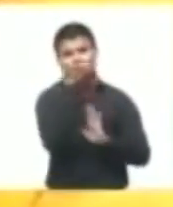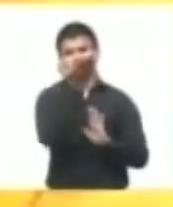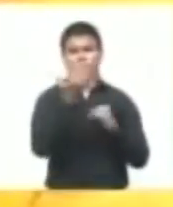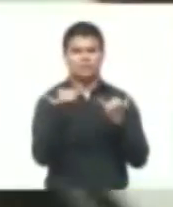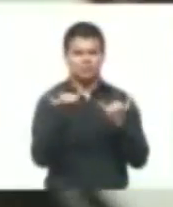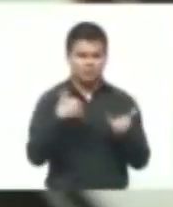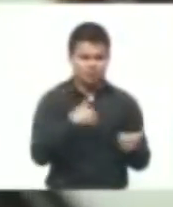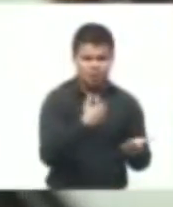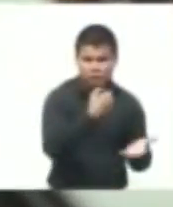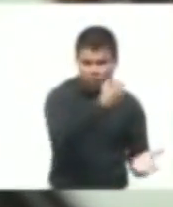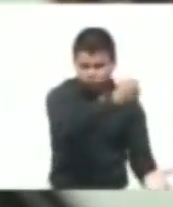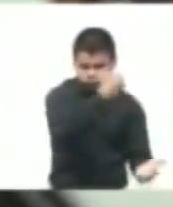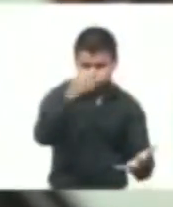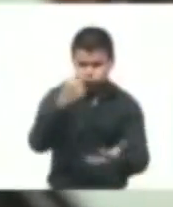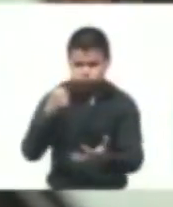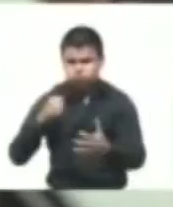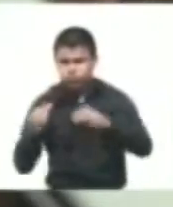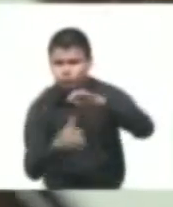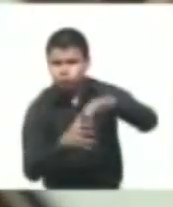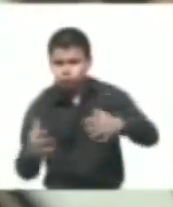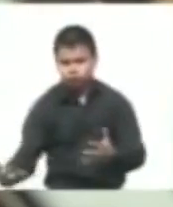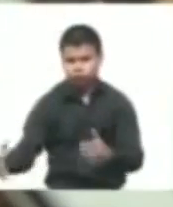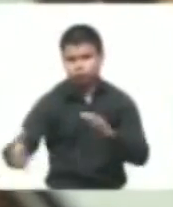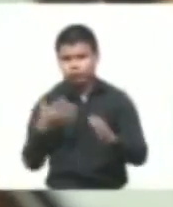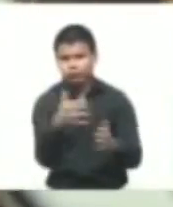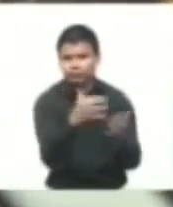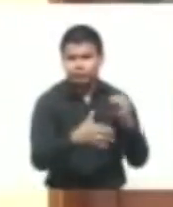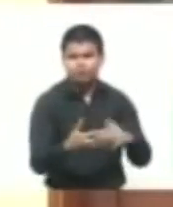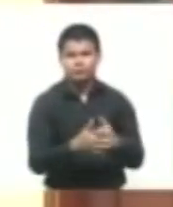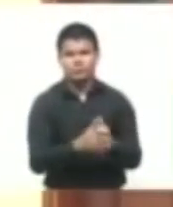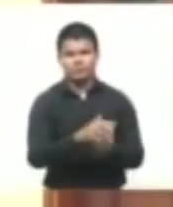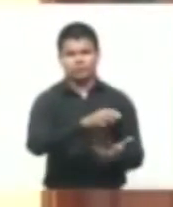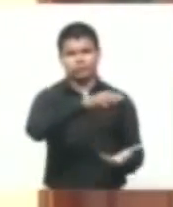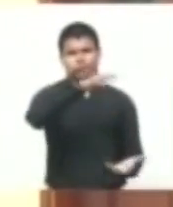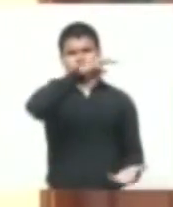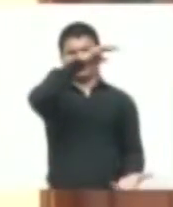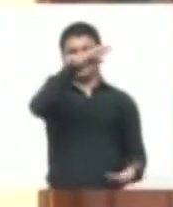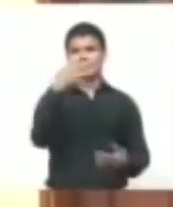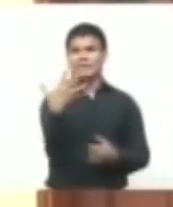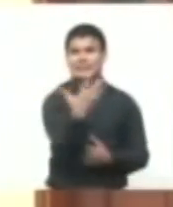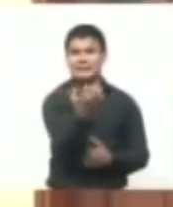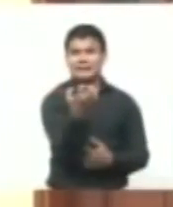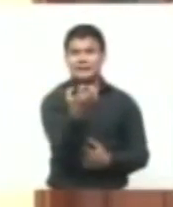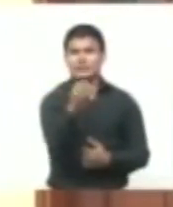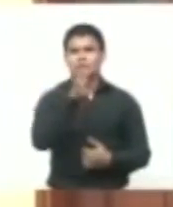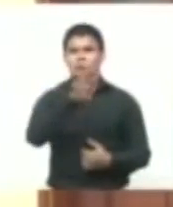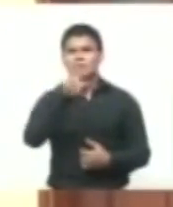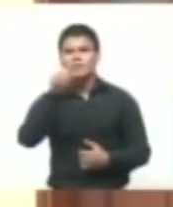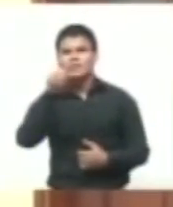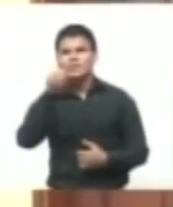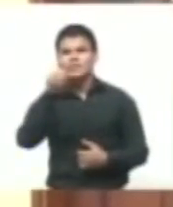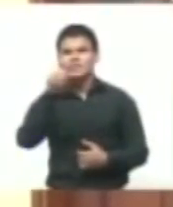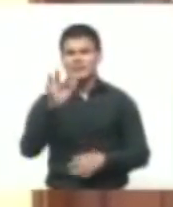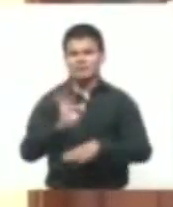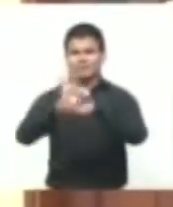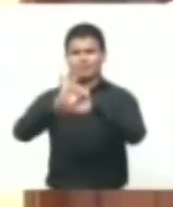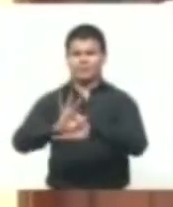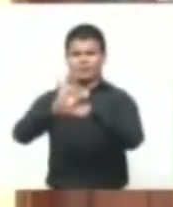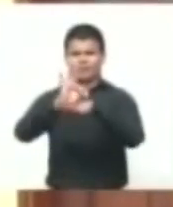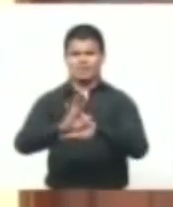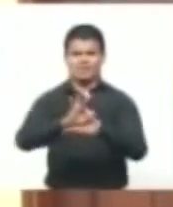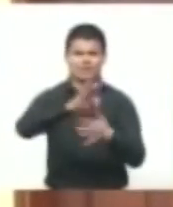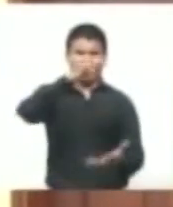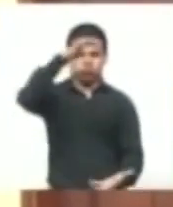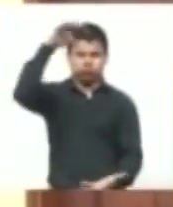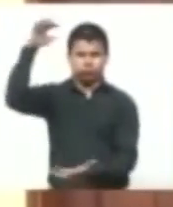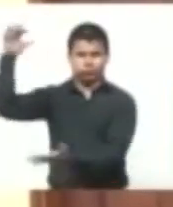diferentes eventos y lugares de afluencia durante estos días. El cierre final fue de 596 toneladas, con lo cual estamos teniendo una reducción en las basuras que